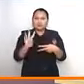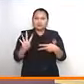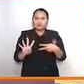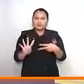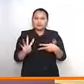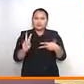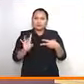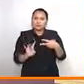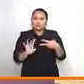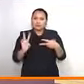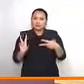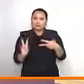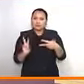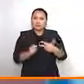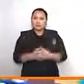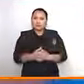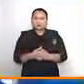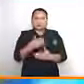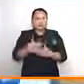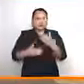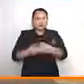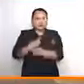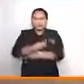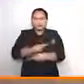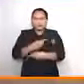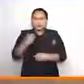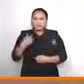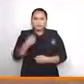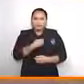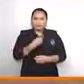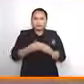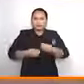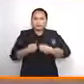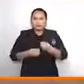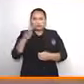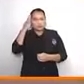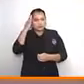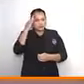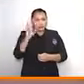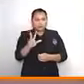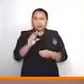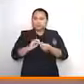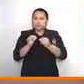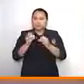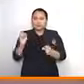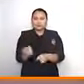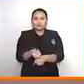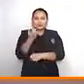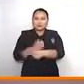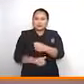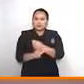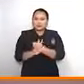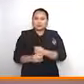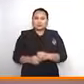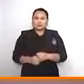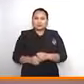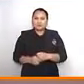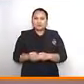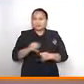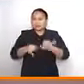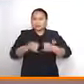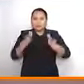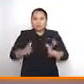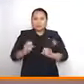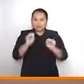24 y 87. Continuamos la diversión de nuestro sorteo conociendo los tres números ganadores de cada tres. Asimismo, jugadores, usted